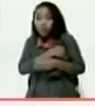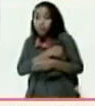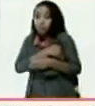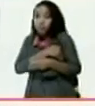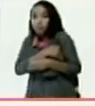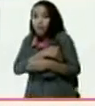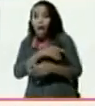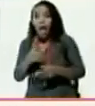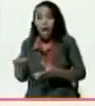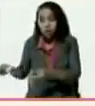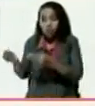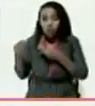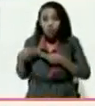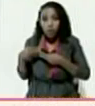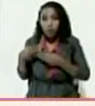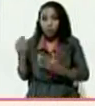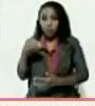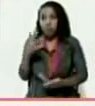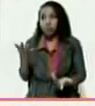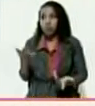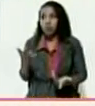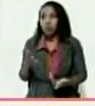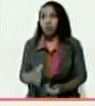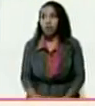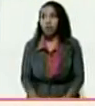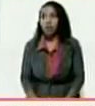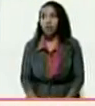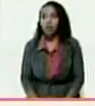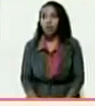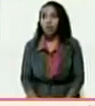lo llevan en un sobre. Imagínate tú eso, ¿no?